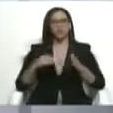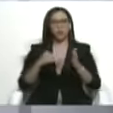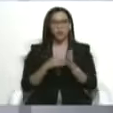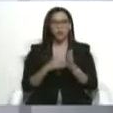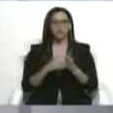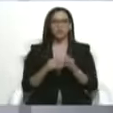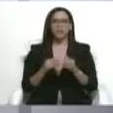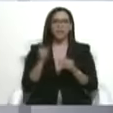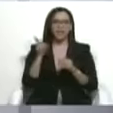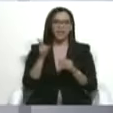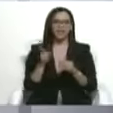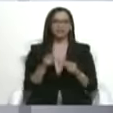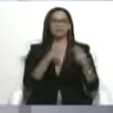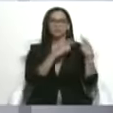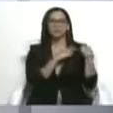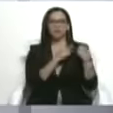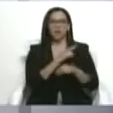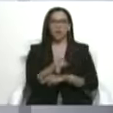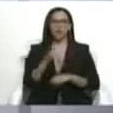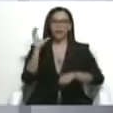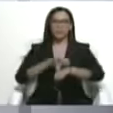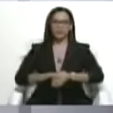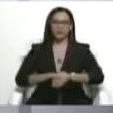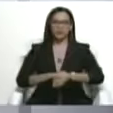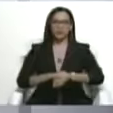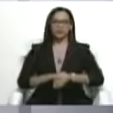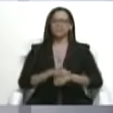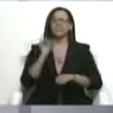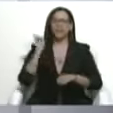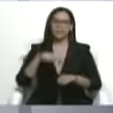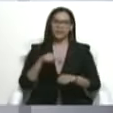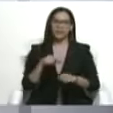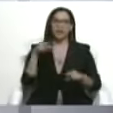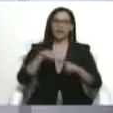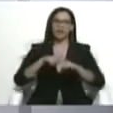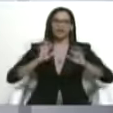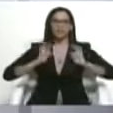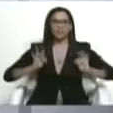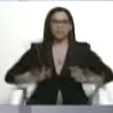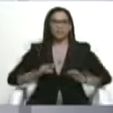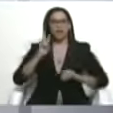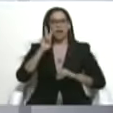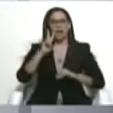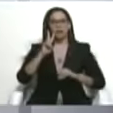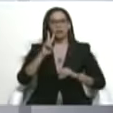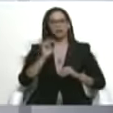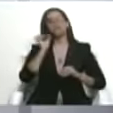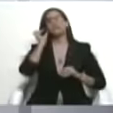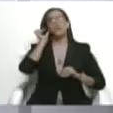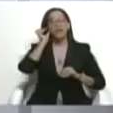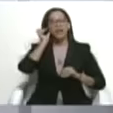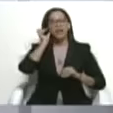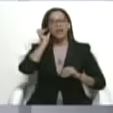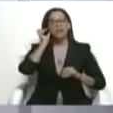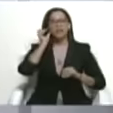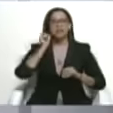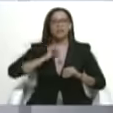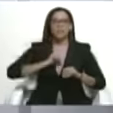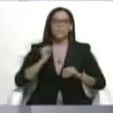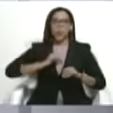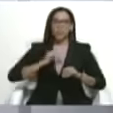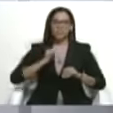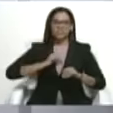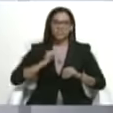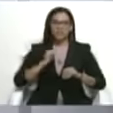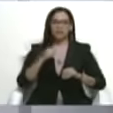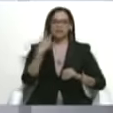pesó una orden de aprehensión en tanto agredió físicamente a dos funcionarias femeninas, policías,